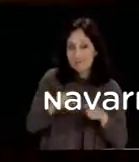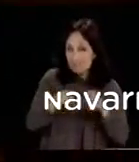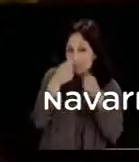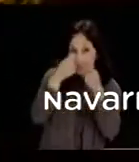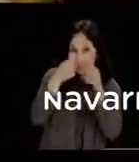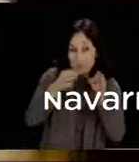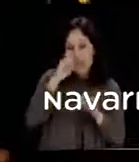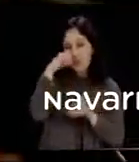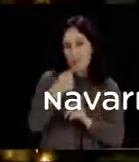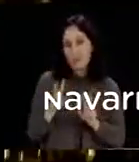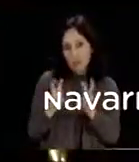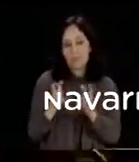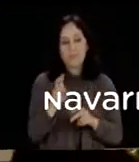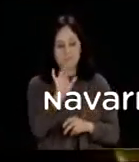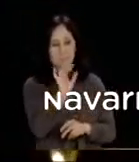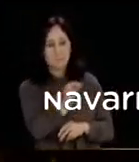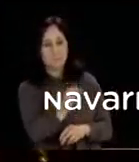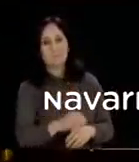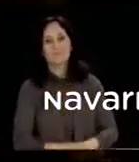viene estrenamos otra, ¿vale? Otra, exactamente.